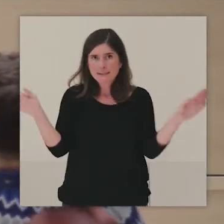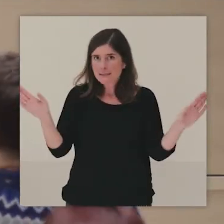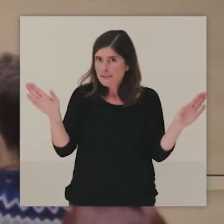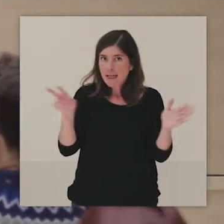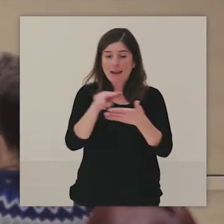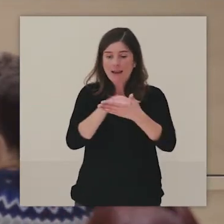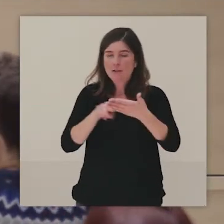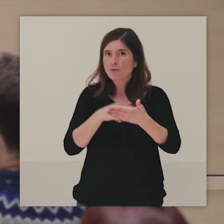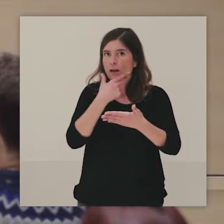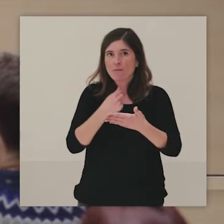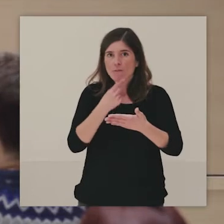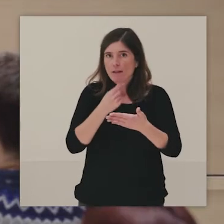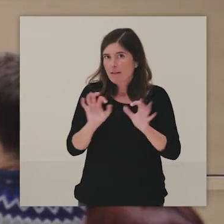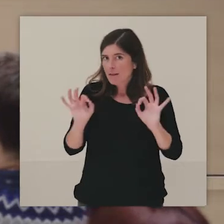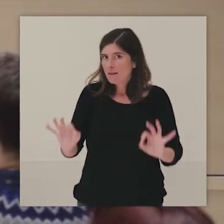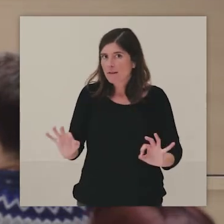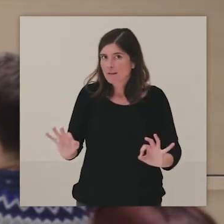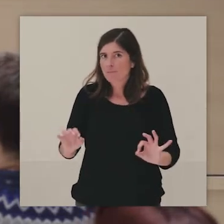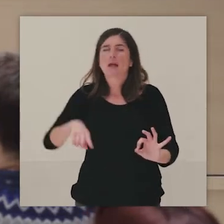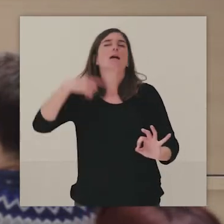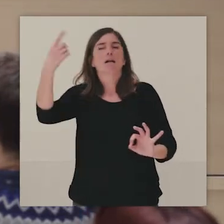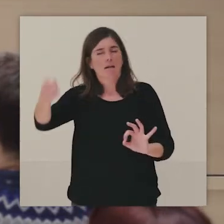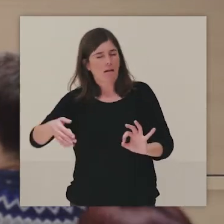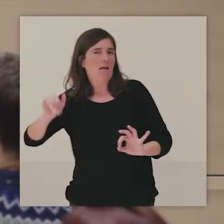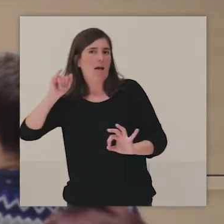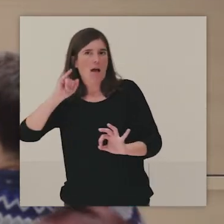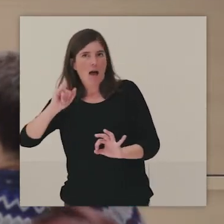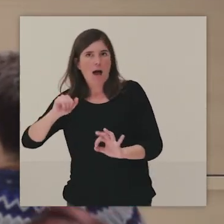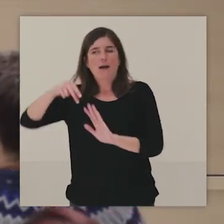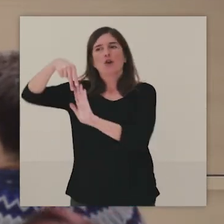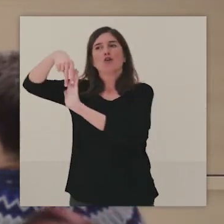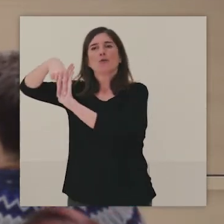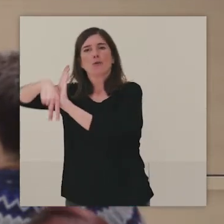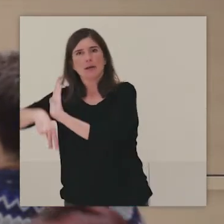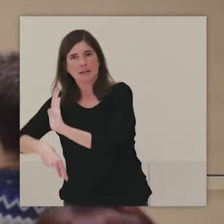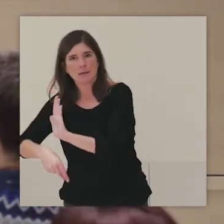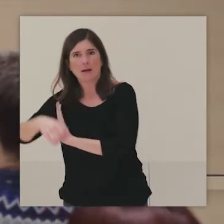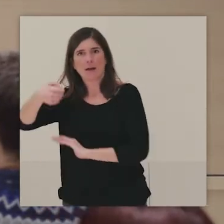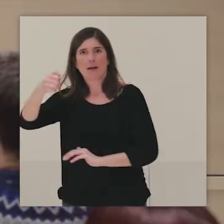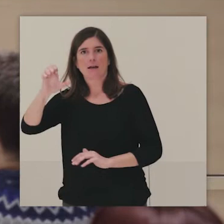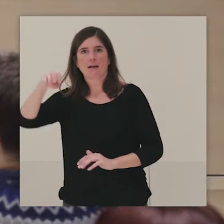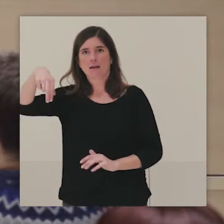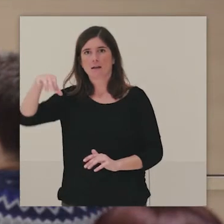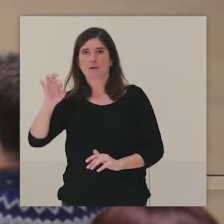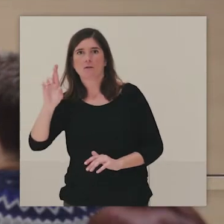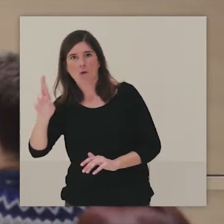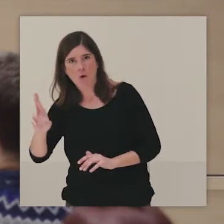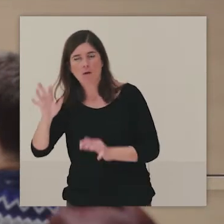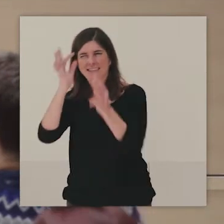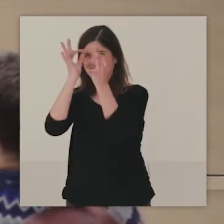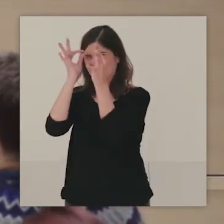lectura fácil. Eso es el método. Sí, luego hay manuales, está una norma de AENOR que explica